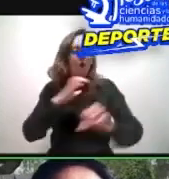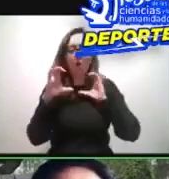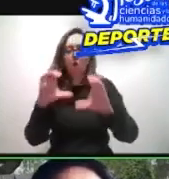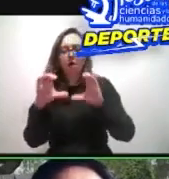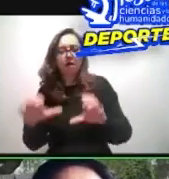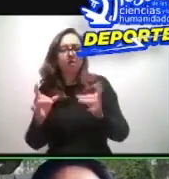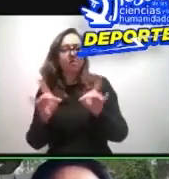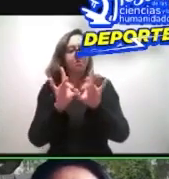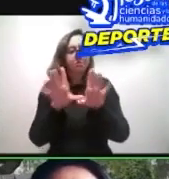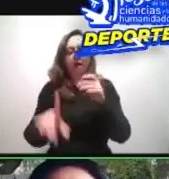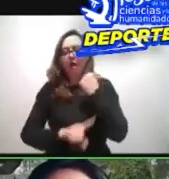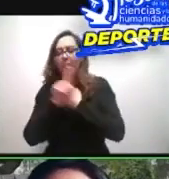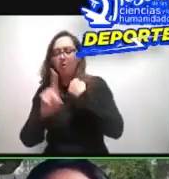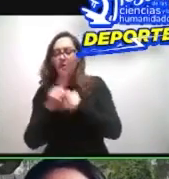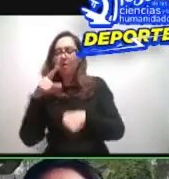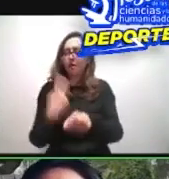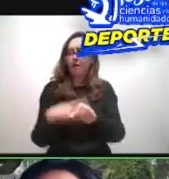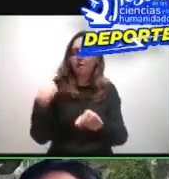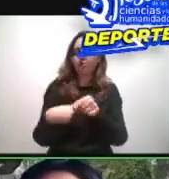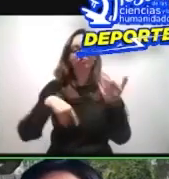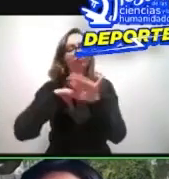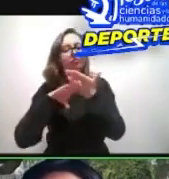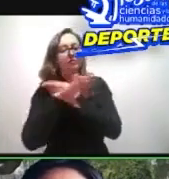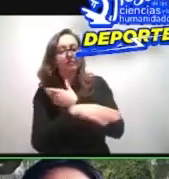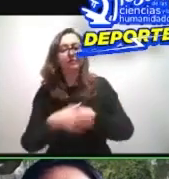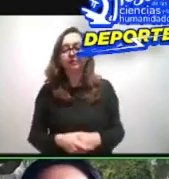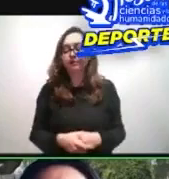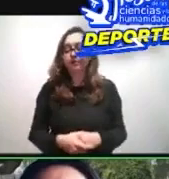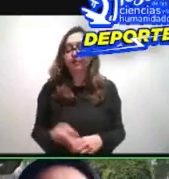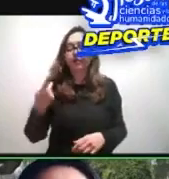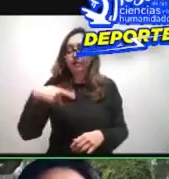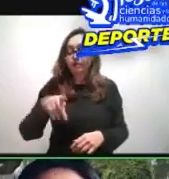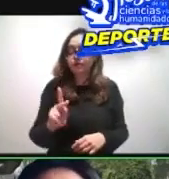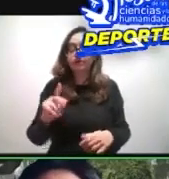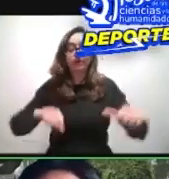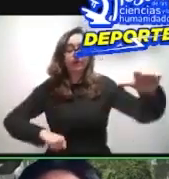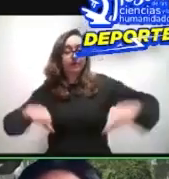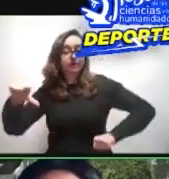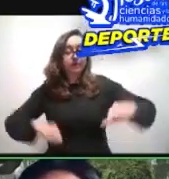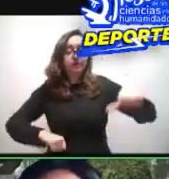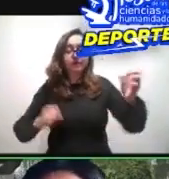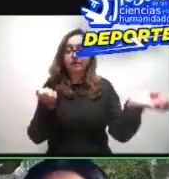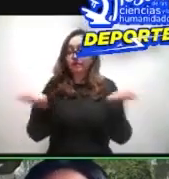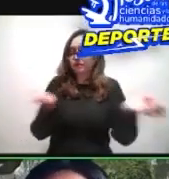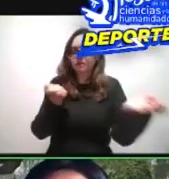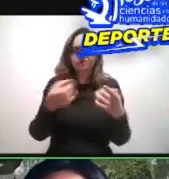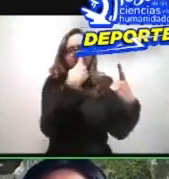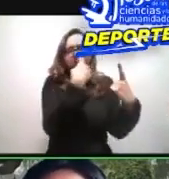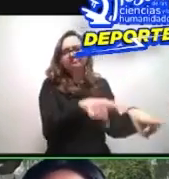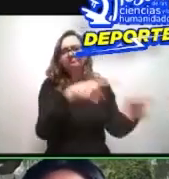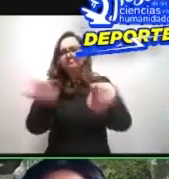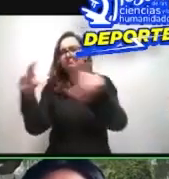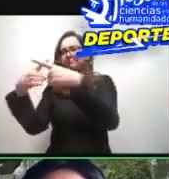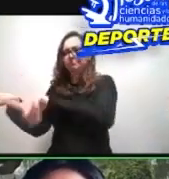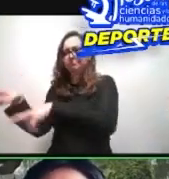Sin embargo, cualquier tipo de actividad física actúa de la misma manera en nuestro cerebro y pues vamos a ver que no